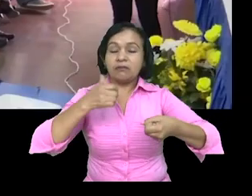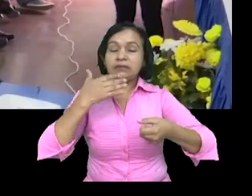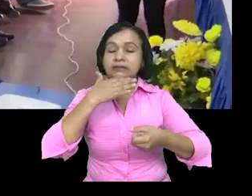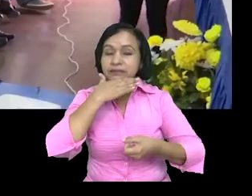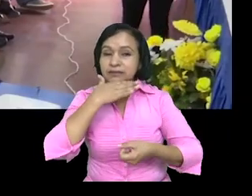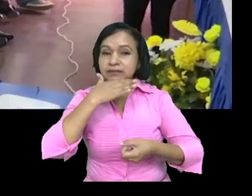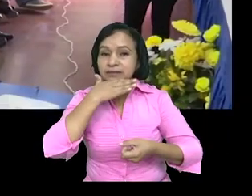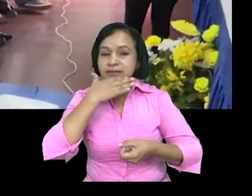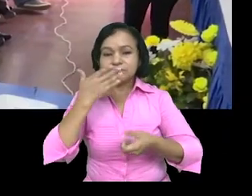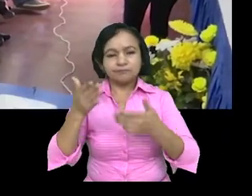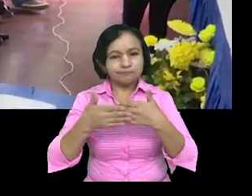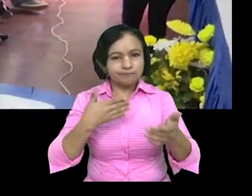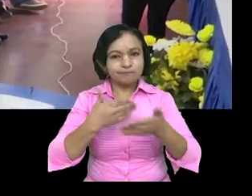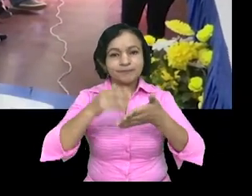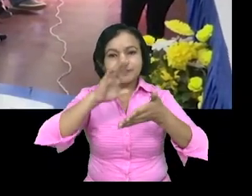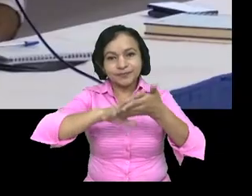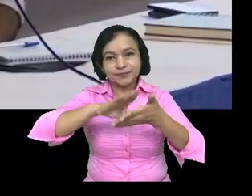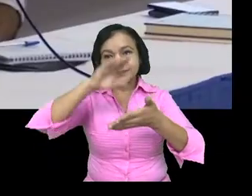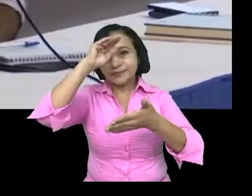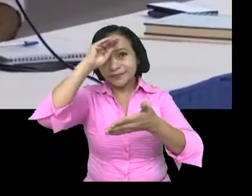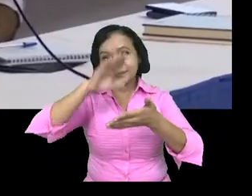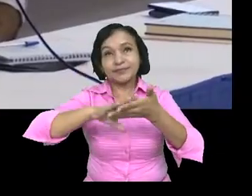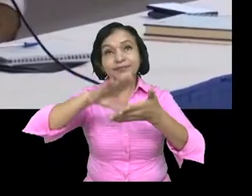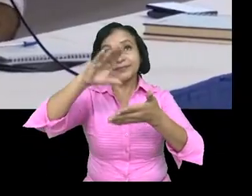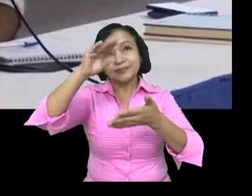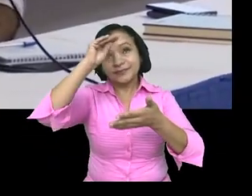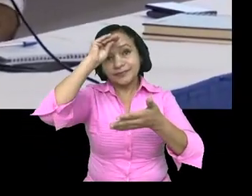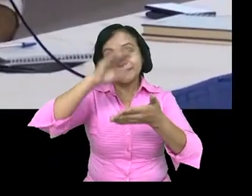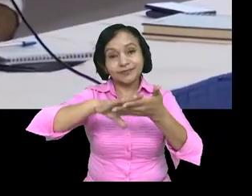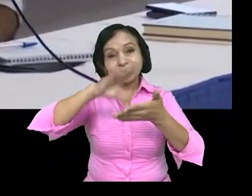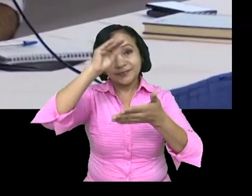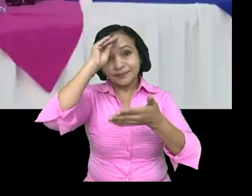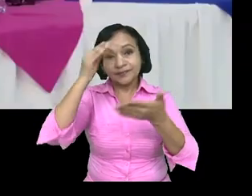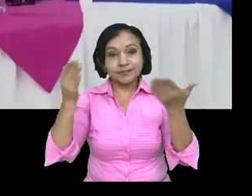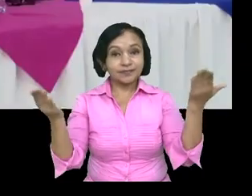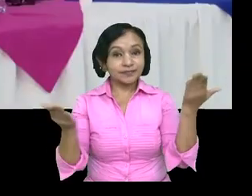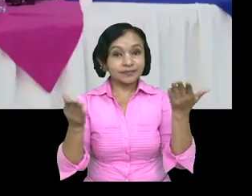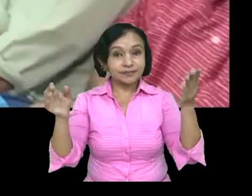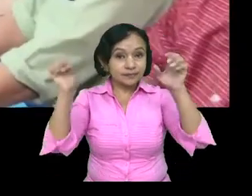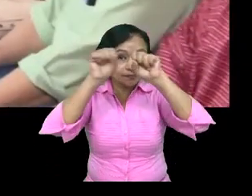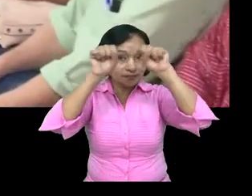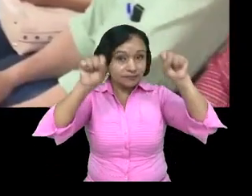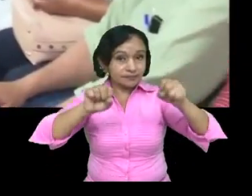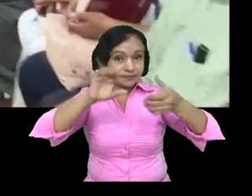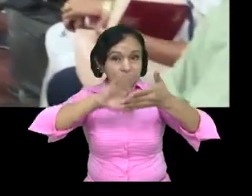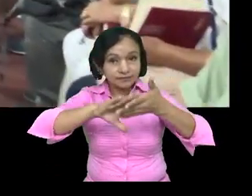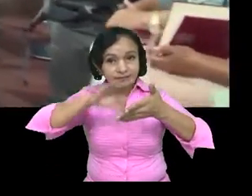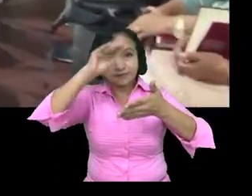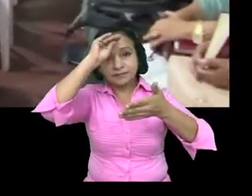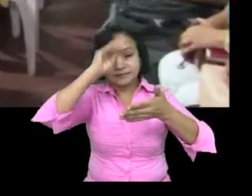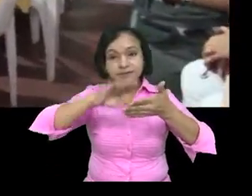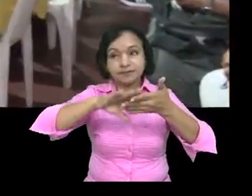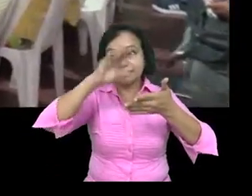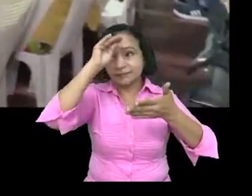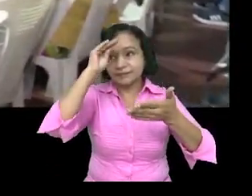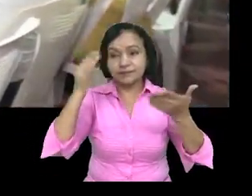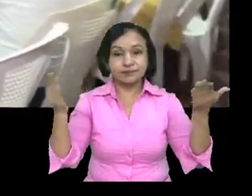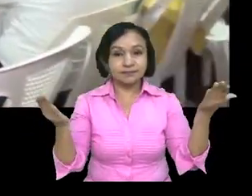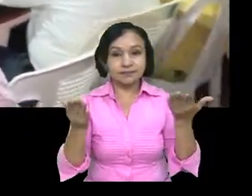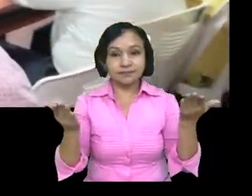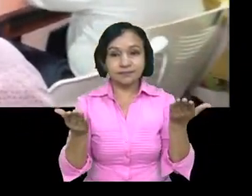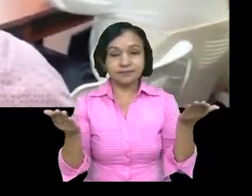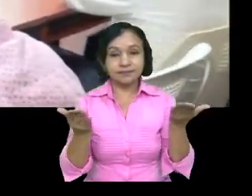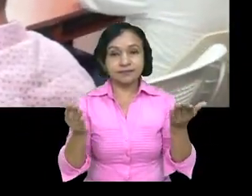ese proceso de capacitación no solamente es la capacitación en